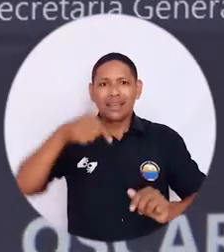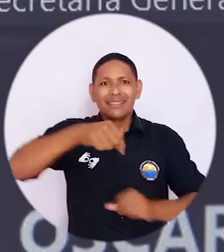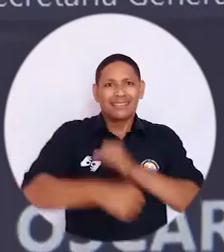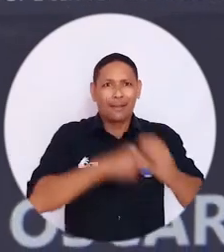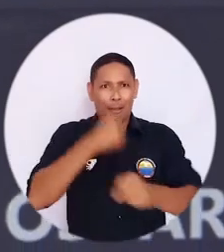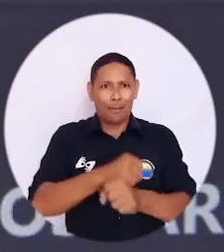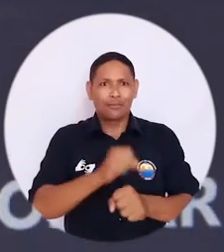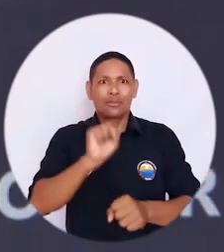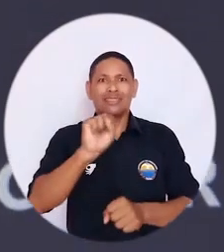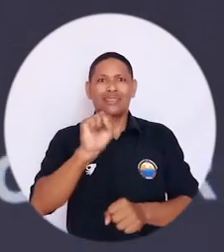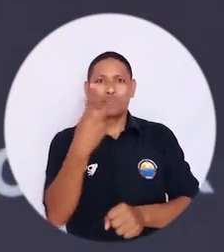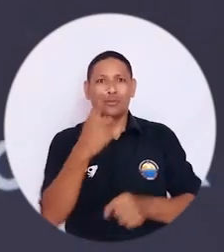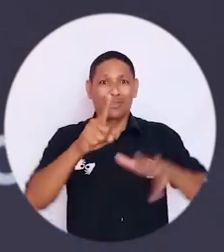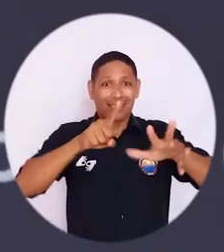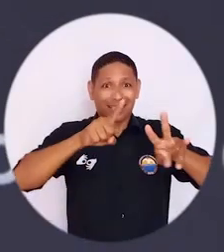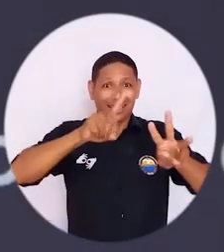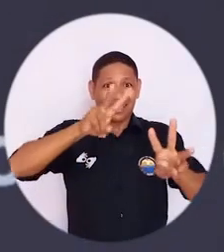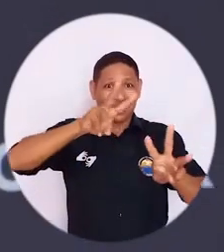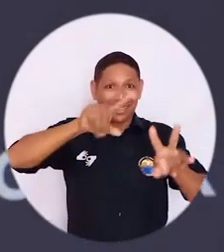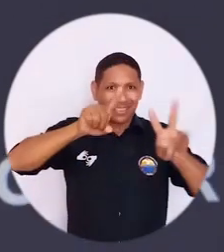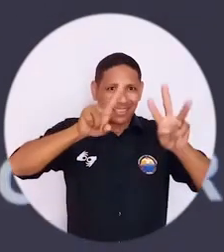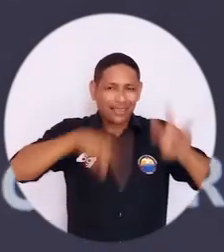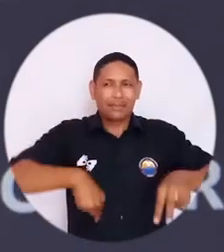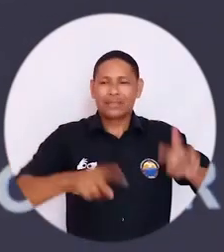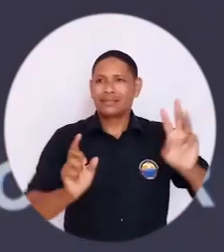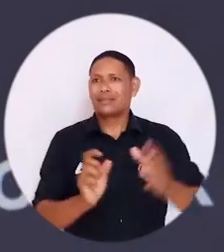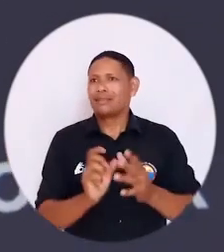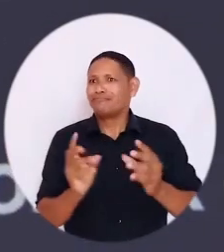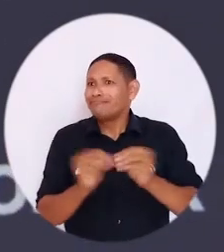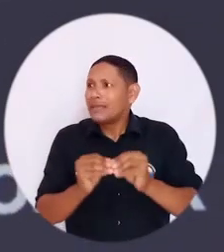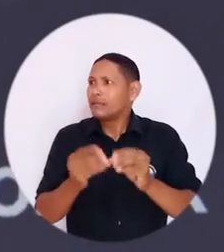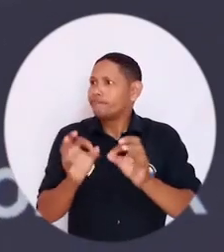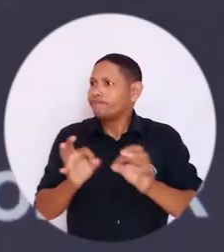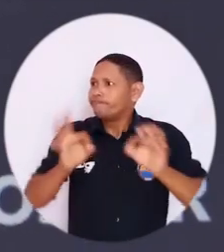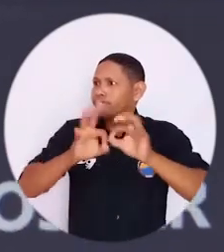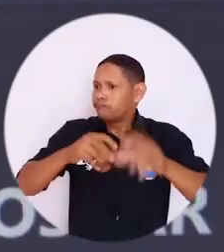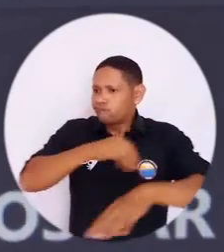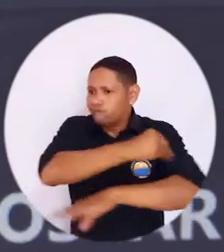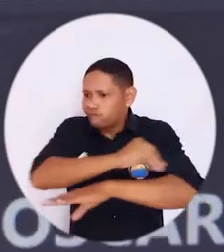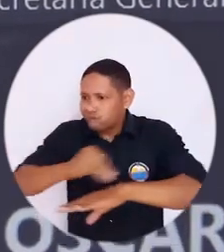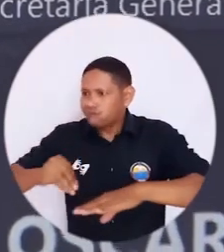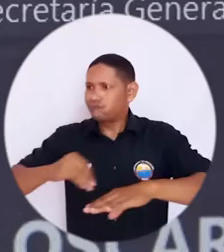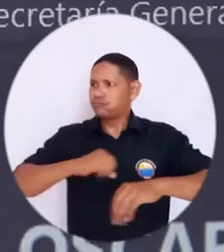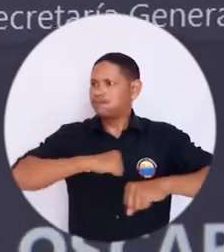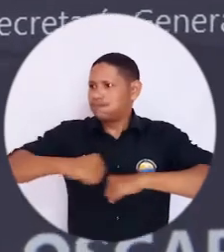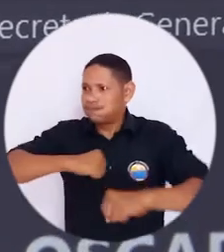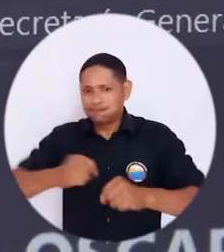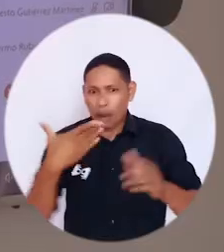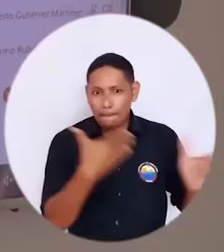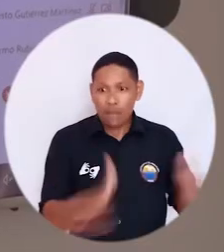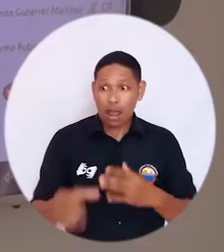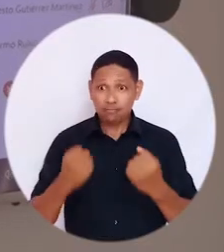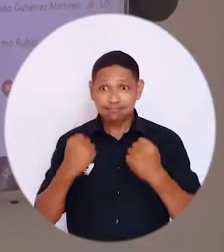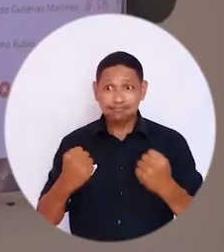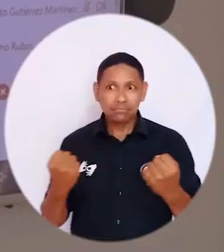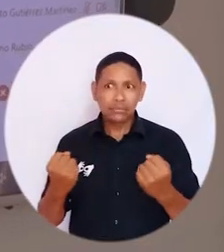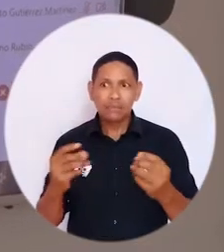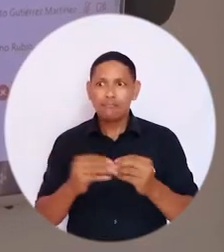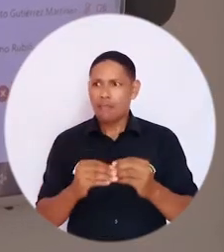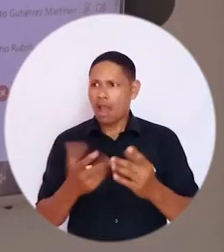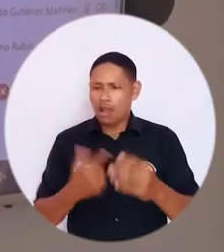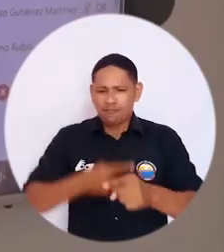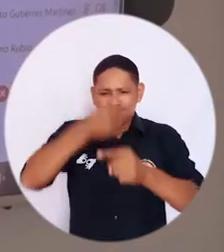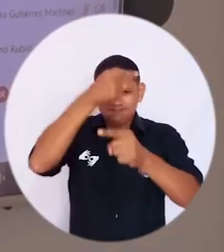informe del segundo trimestre del año sobre seguimiento al plan de acción, al acuerdo de gestión rectoral y al plan de fortalecimiento institucional. Asimismo,